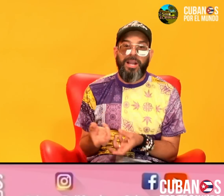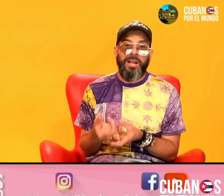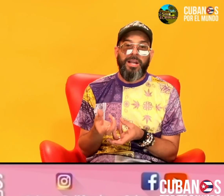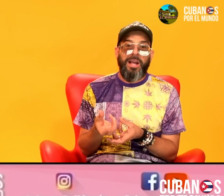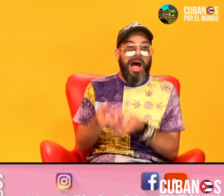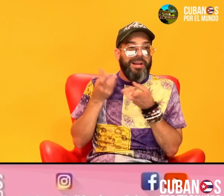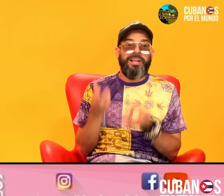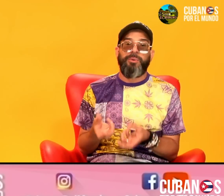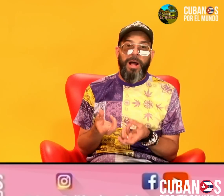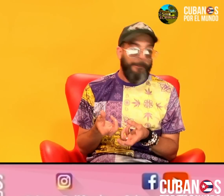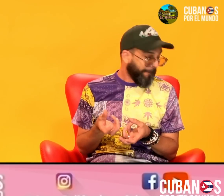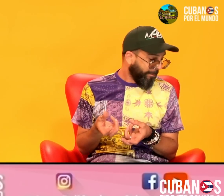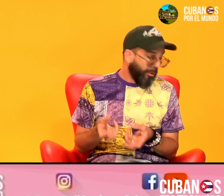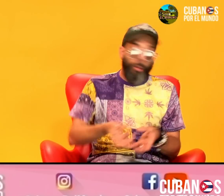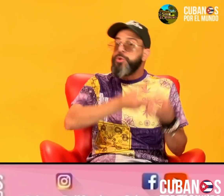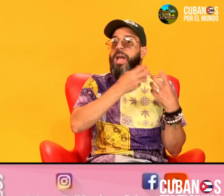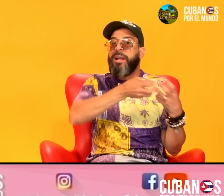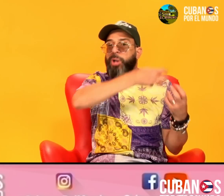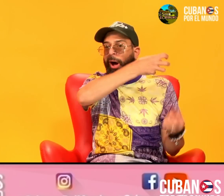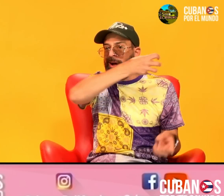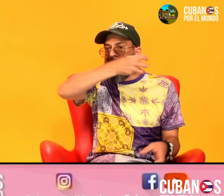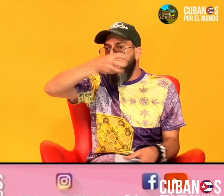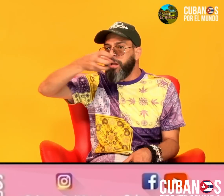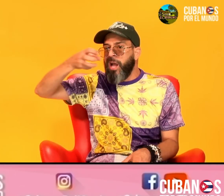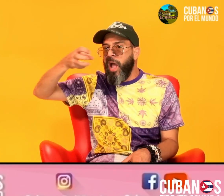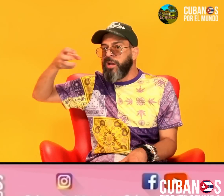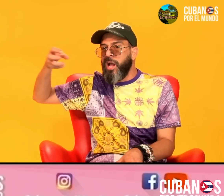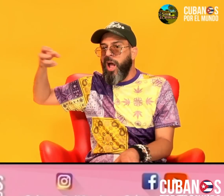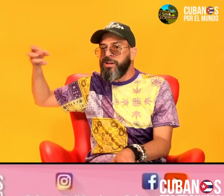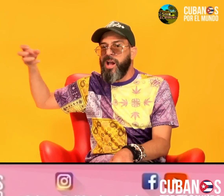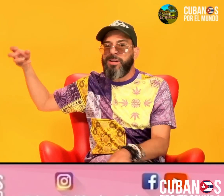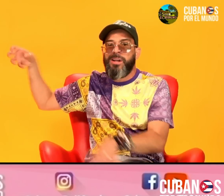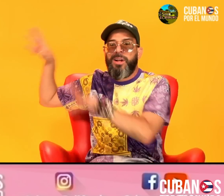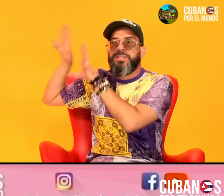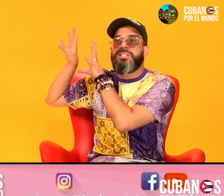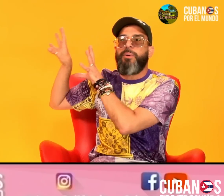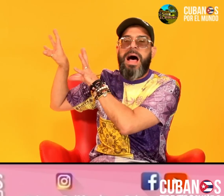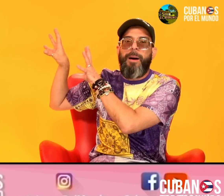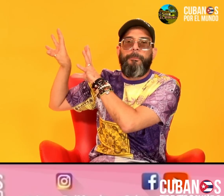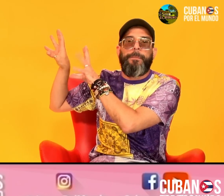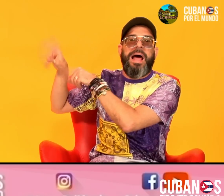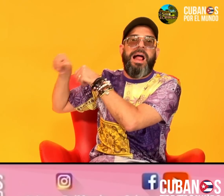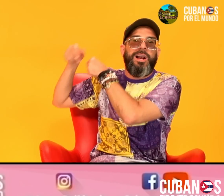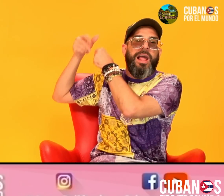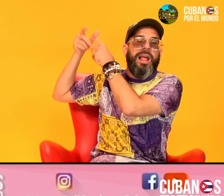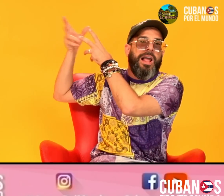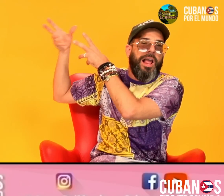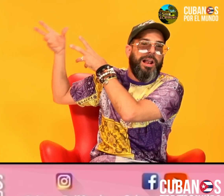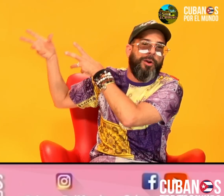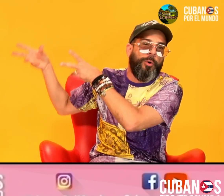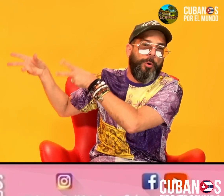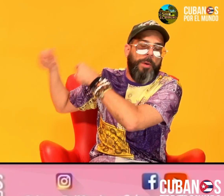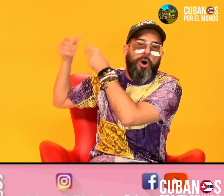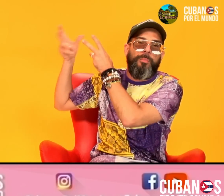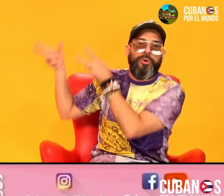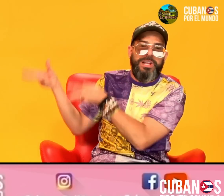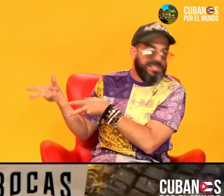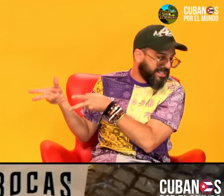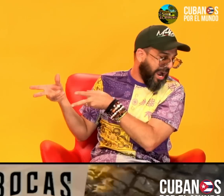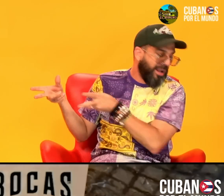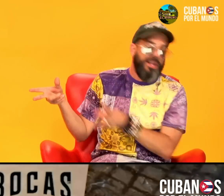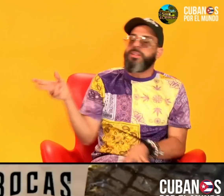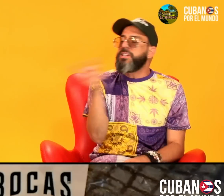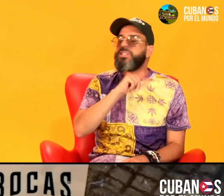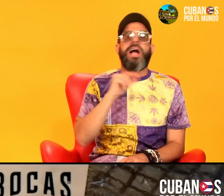caliente arriba. Huyendo. ¡Ah, ah, ah, ah, ah! Se va para el grupo